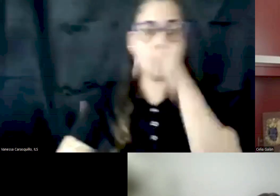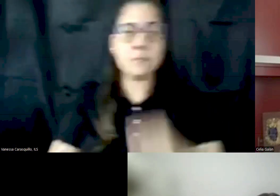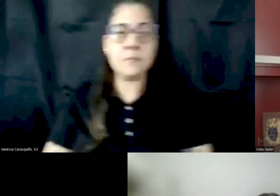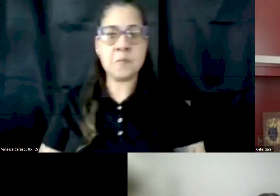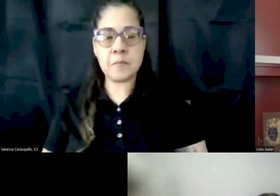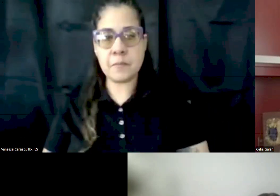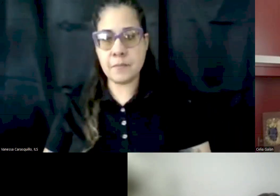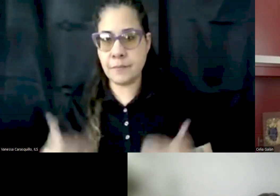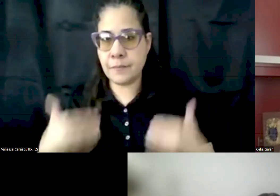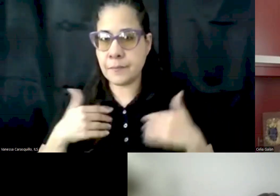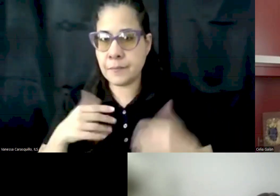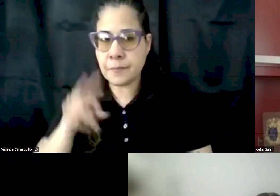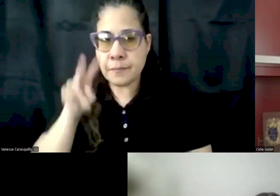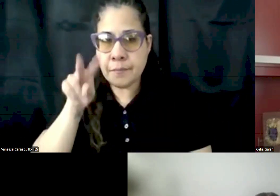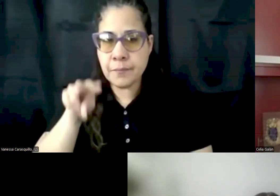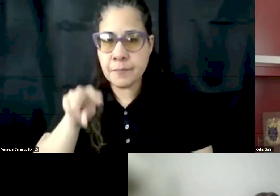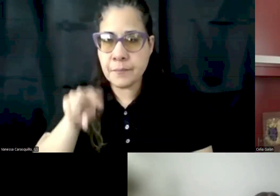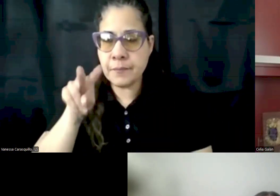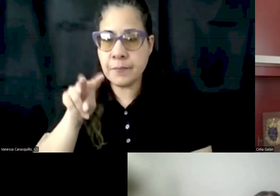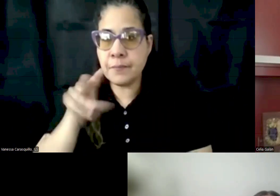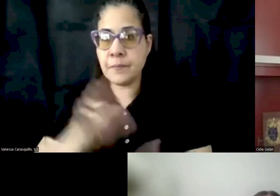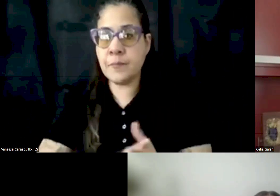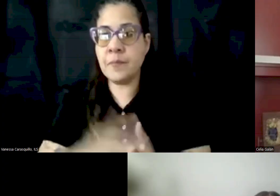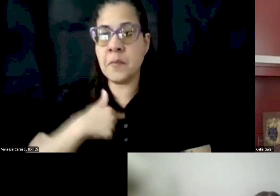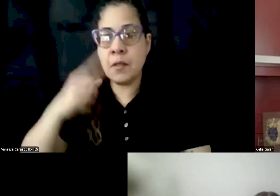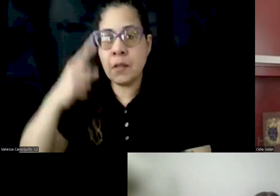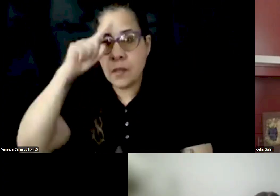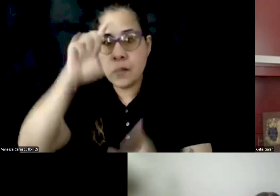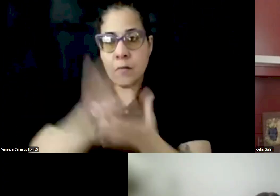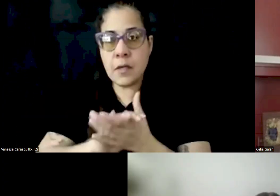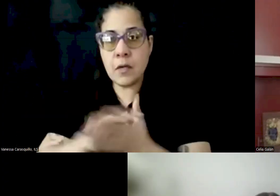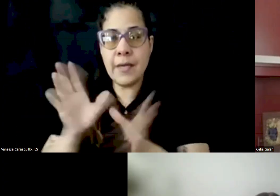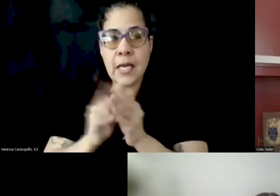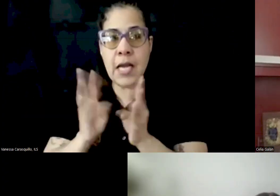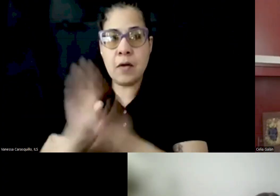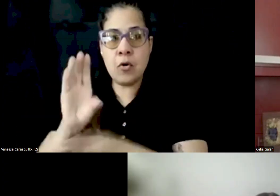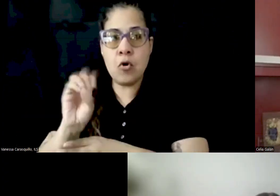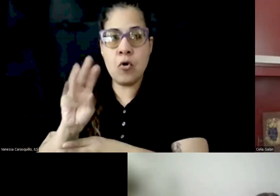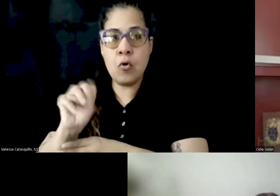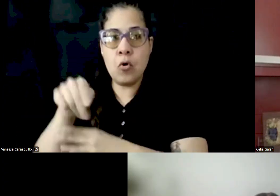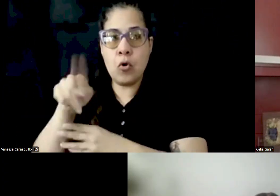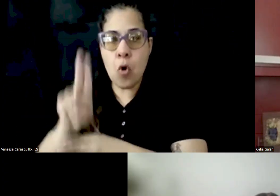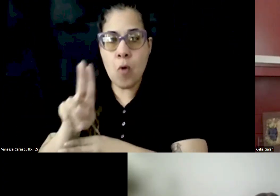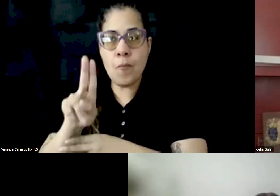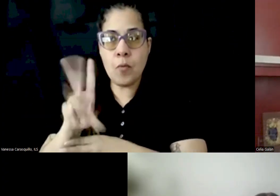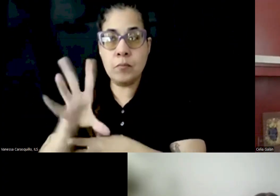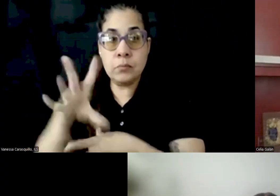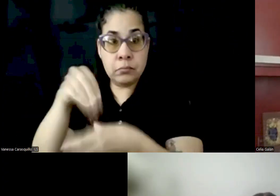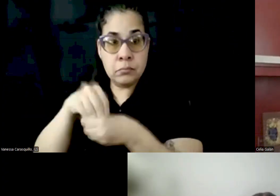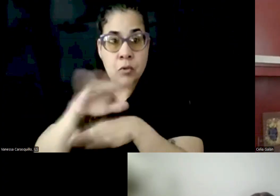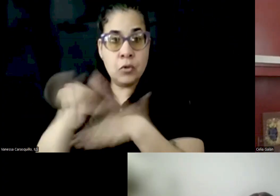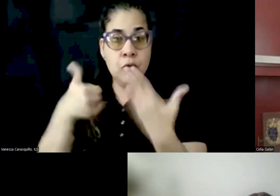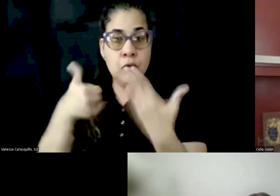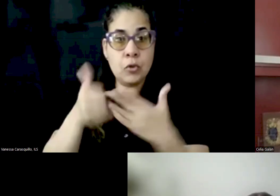Tengo por aquí, comparten, dice, entiendo que en los compus se deben integrar todos los componentes privados y